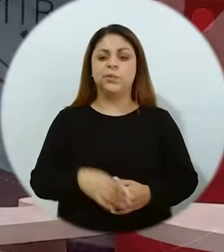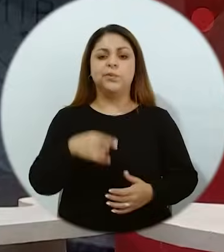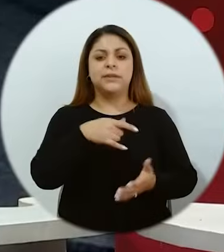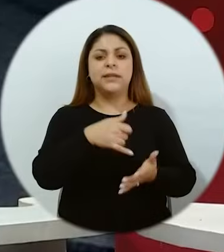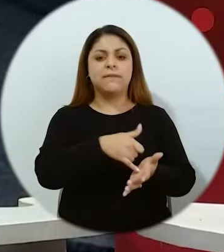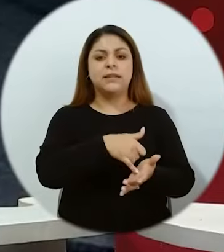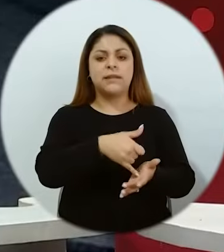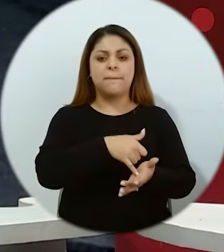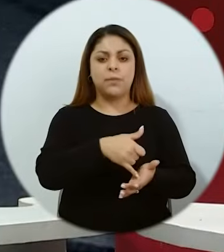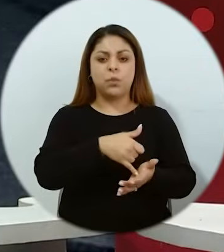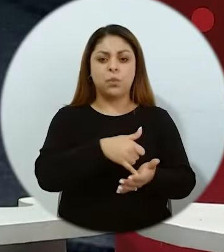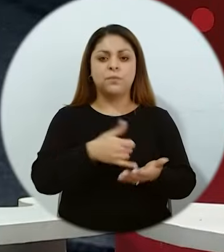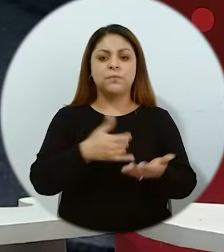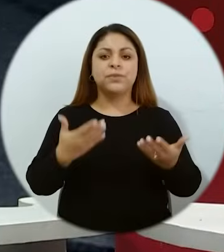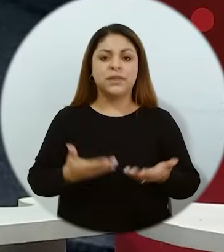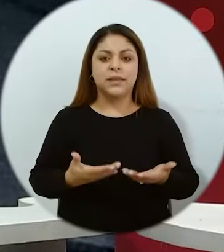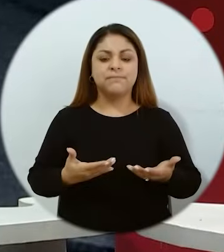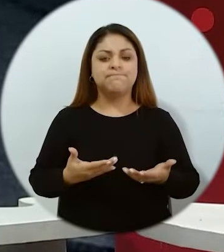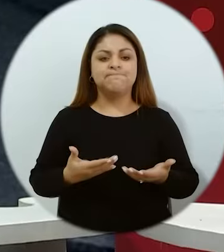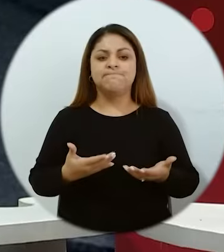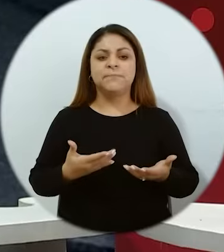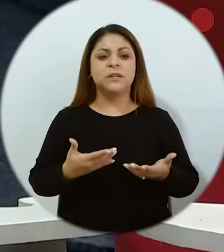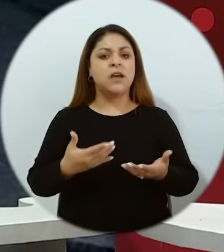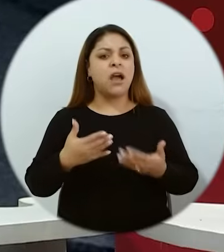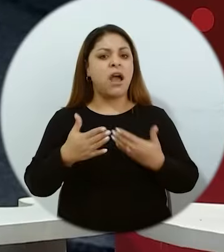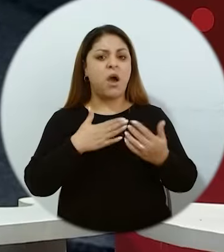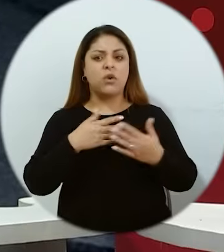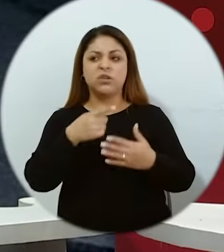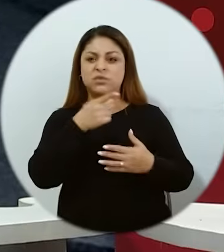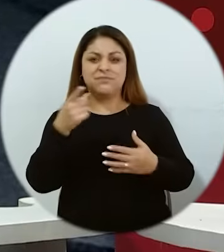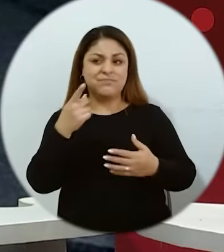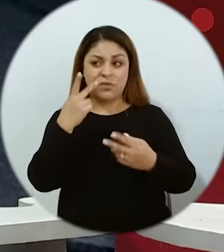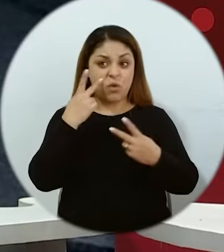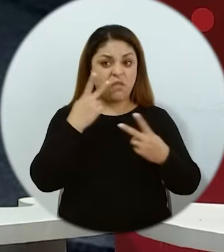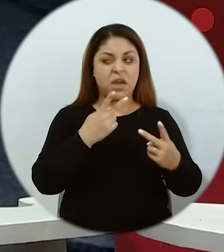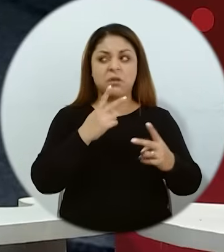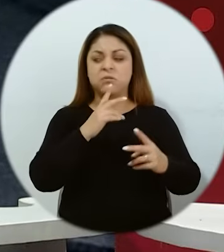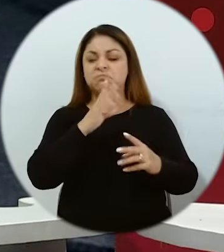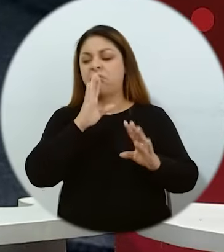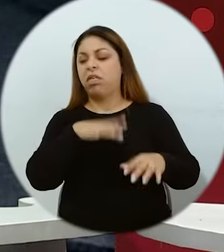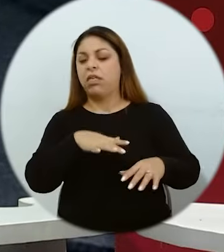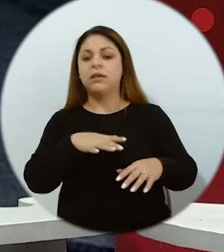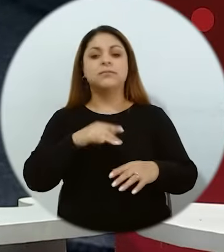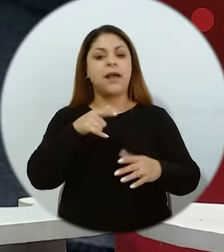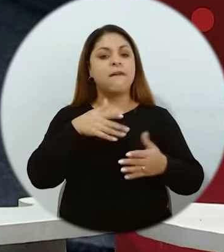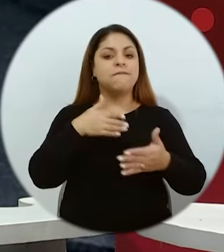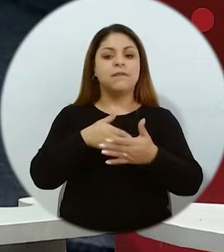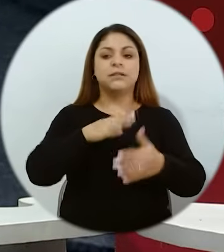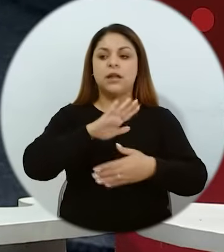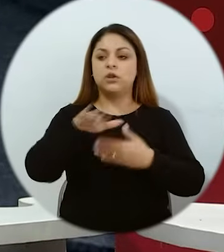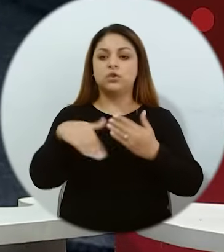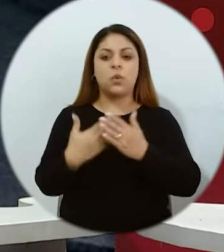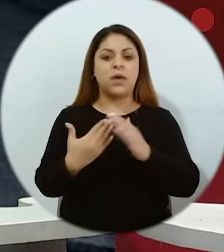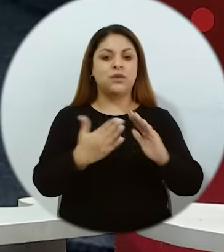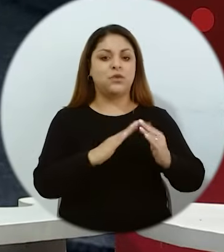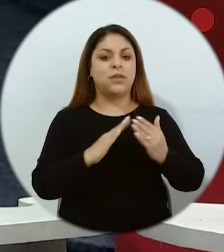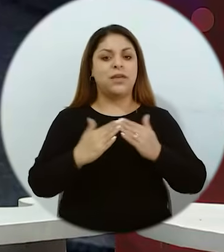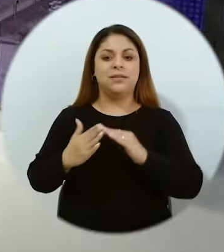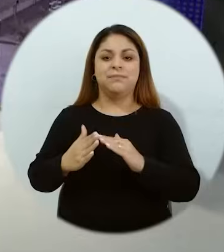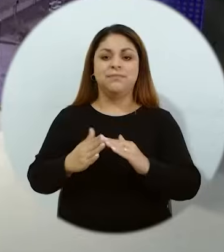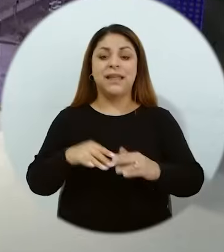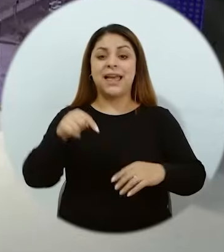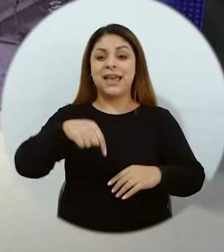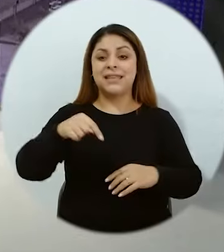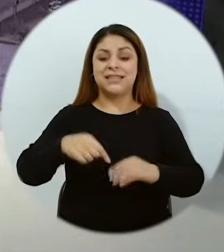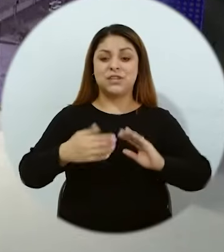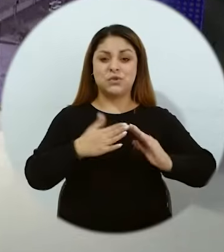Un debilitamiento que, lo queramos ver o no, nos afecta directamente a toda la ciudadanía. Estamos en